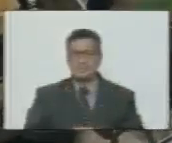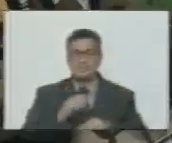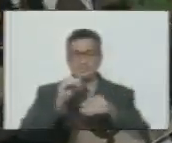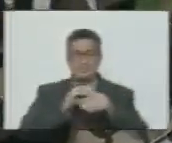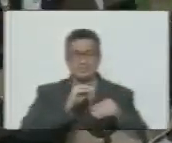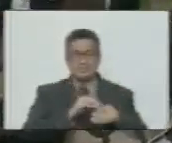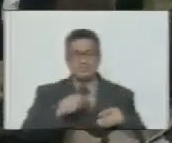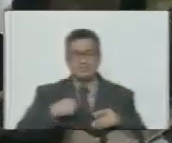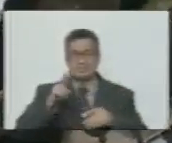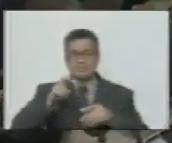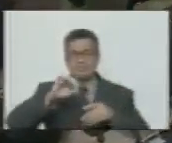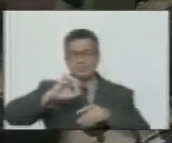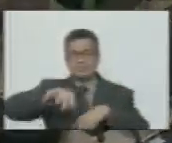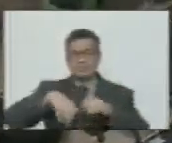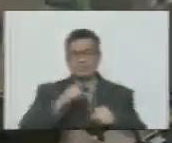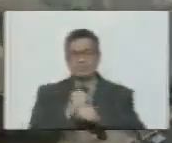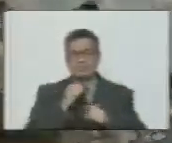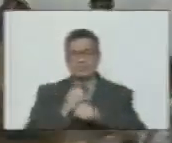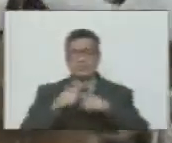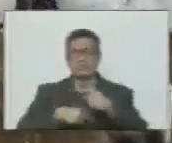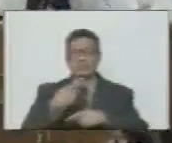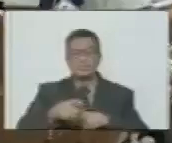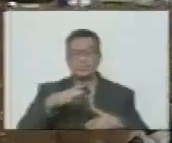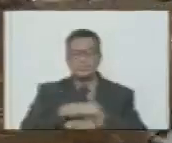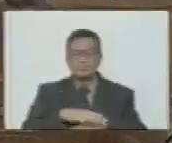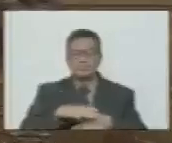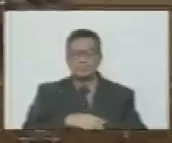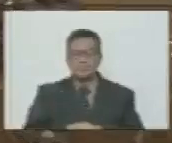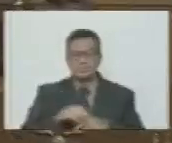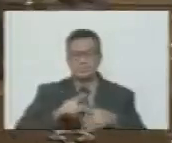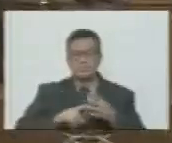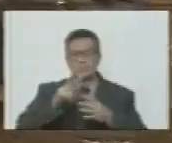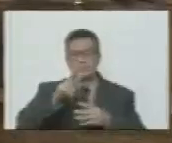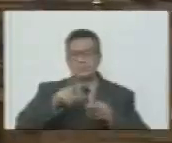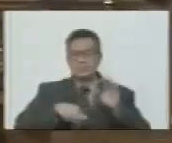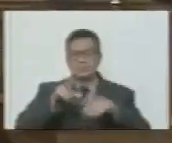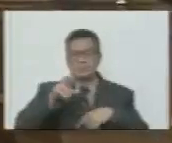sido convocado a una nueva jornada parlamentaria el próximo martes.